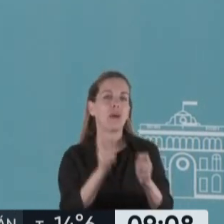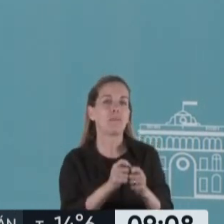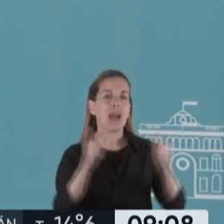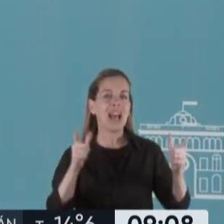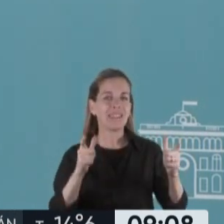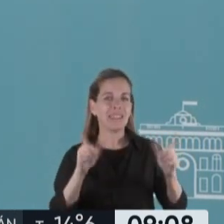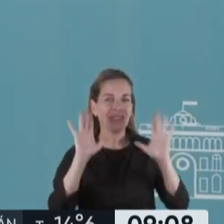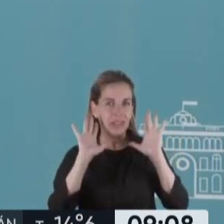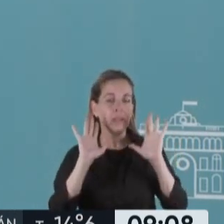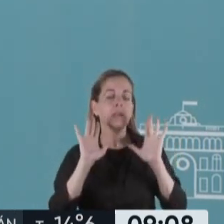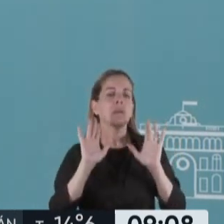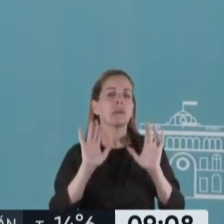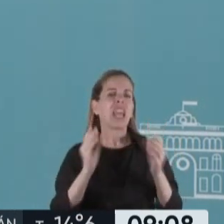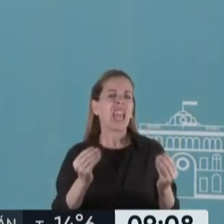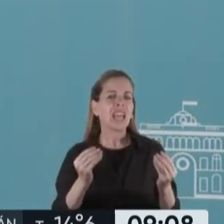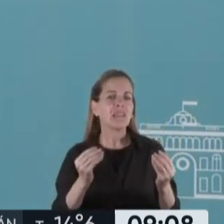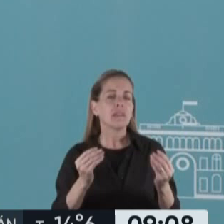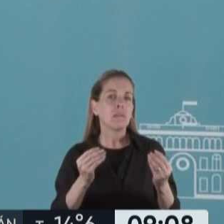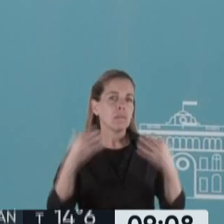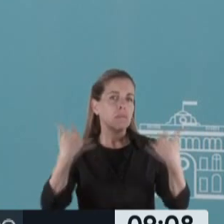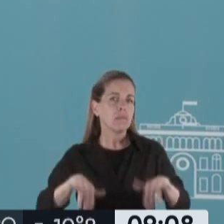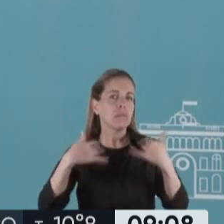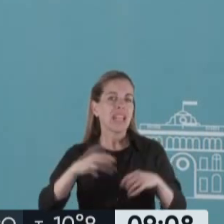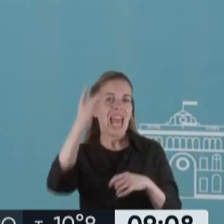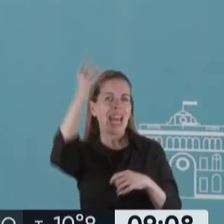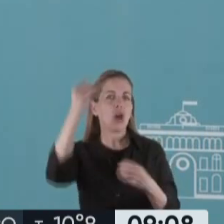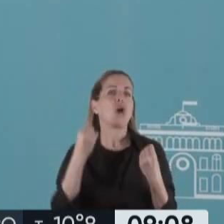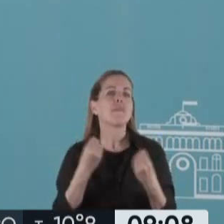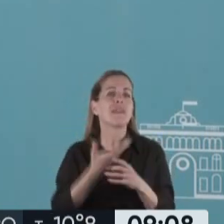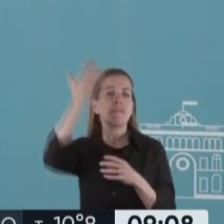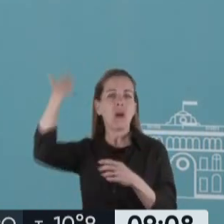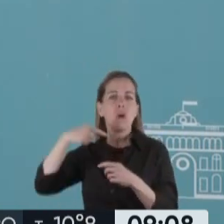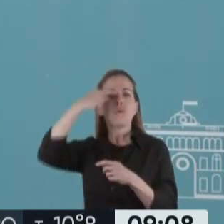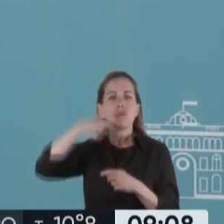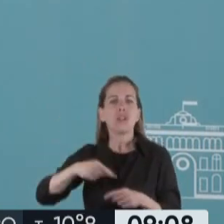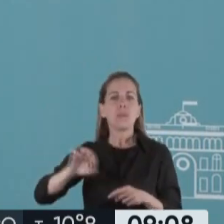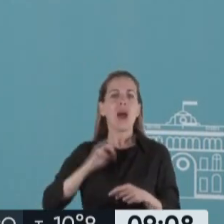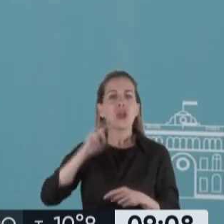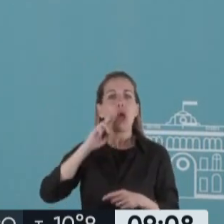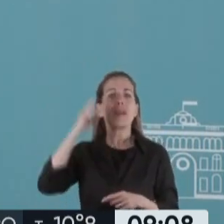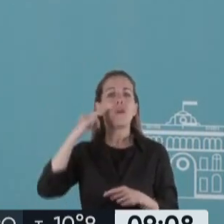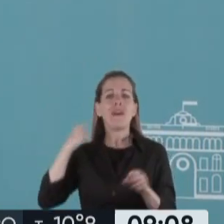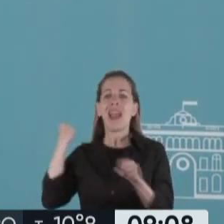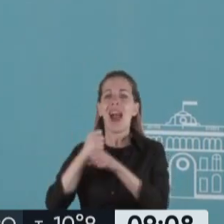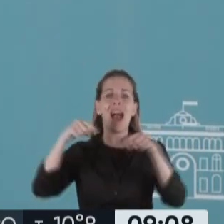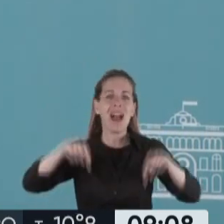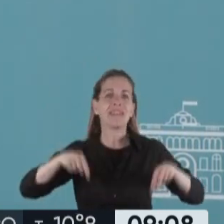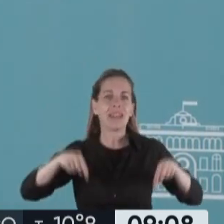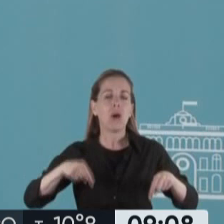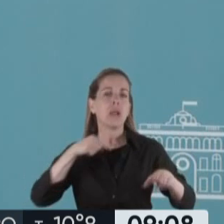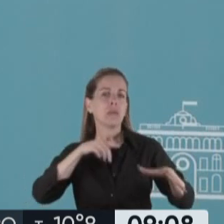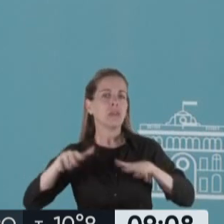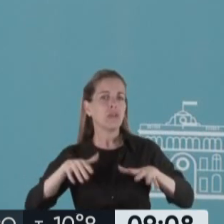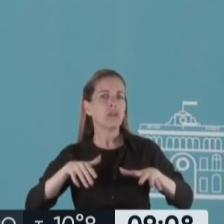esto implica que no hay un crecimiento de esta magnitud desde el año 2009, con lo cual estamos realmente en un momento muy fuerte,